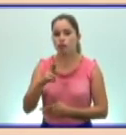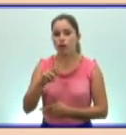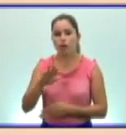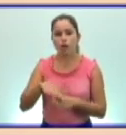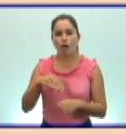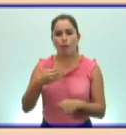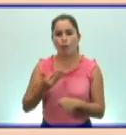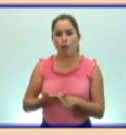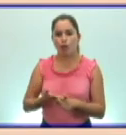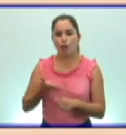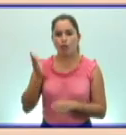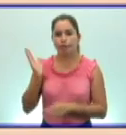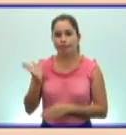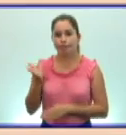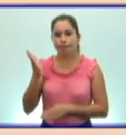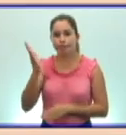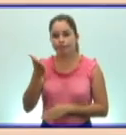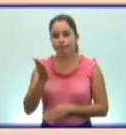haber cancelado las unidades,